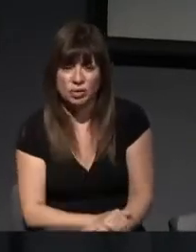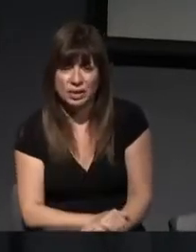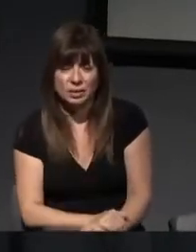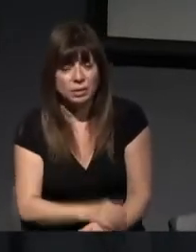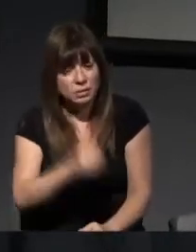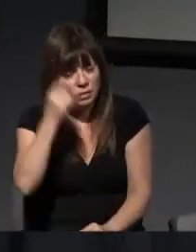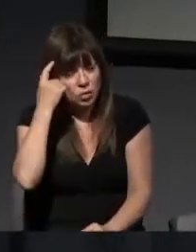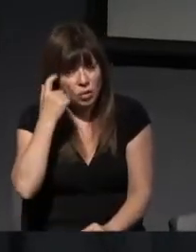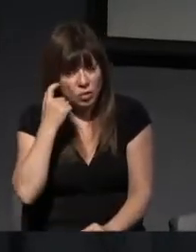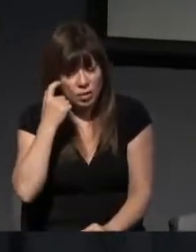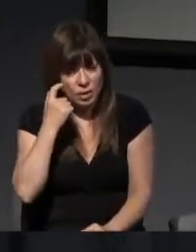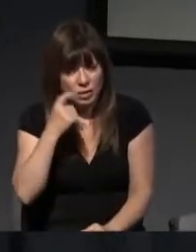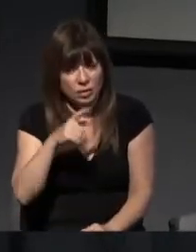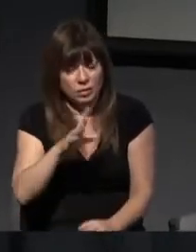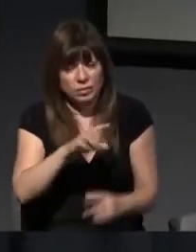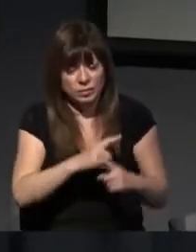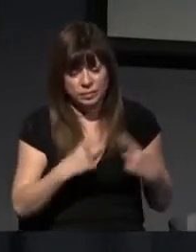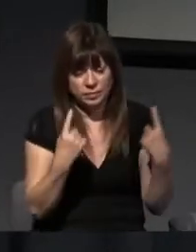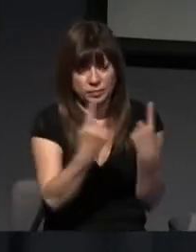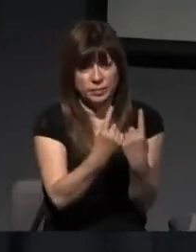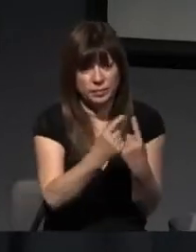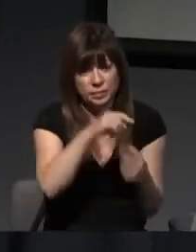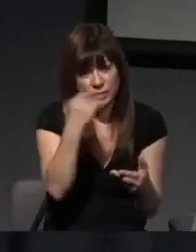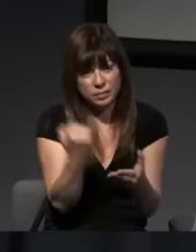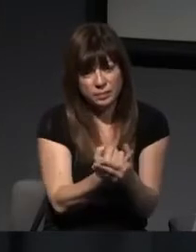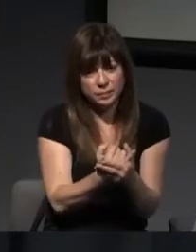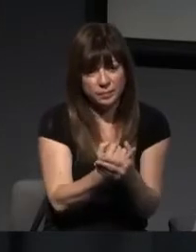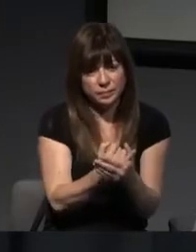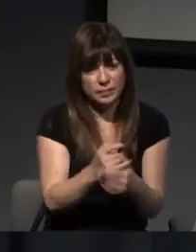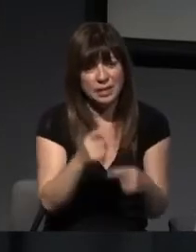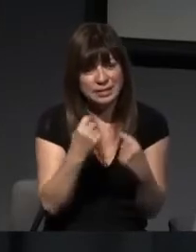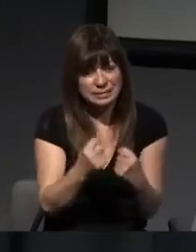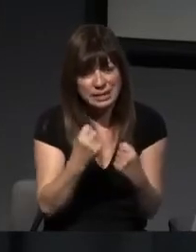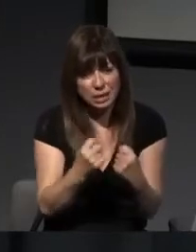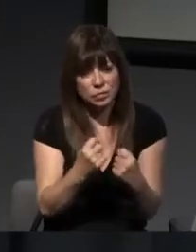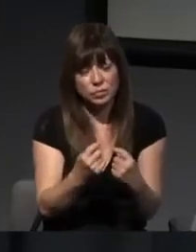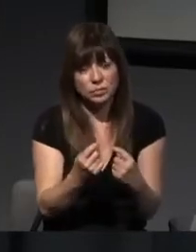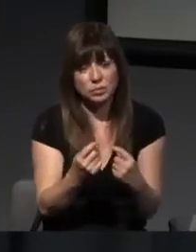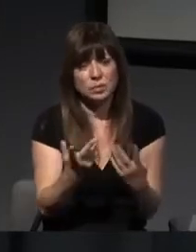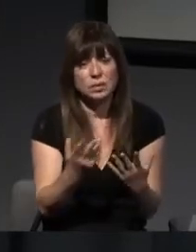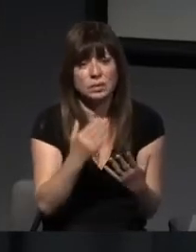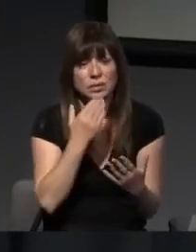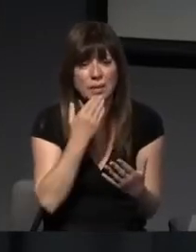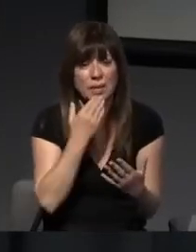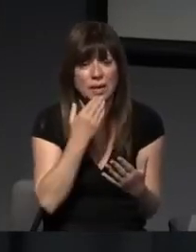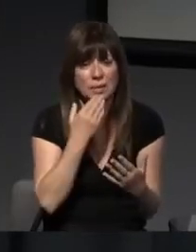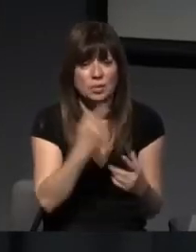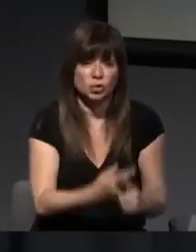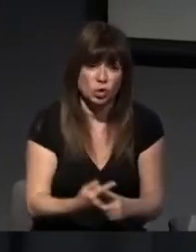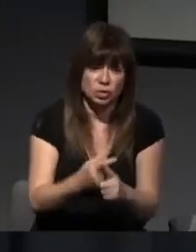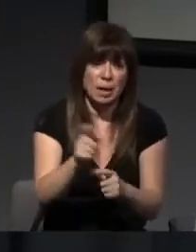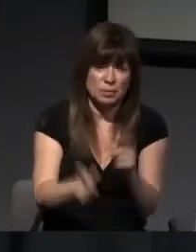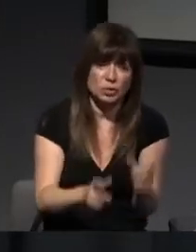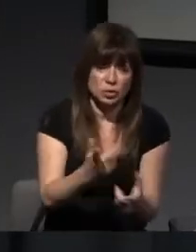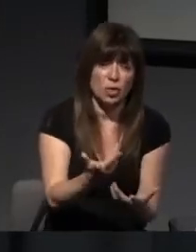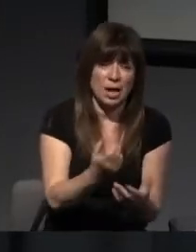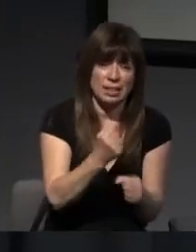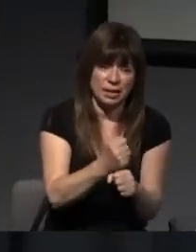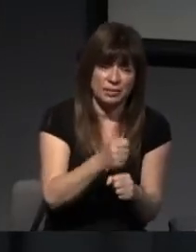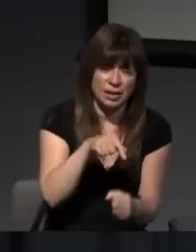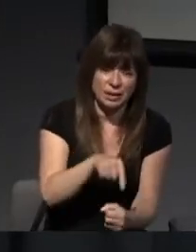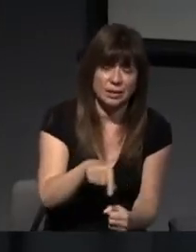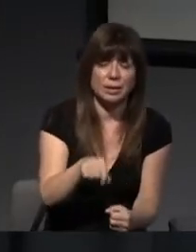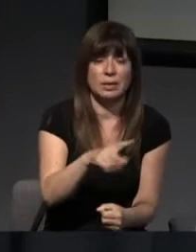que el ámbito de la inclusión y del trato y del capital social, en definitiva, es el más relevante, y ahí va, ¿no es